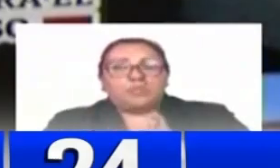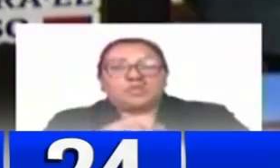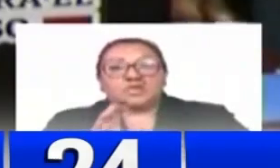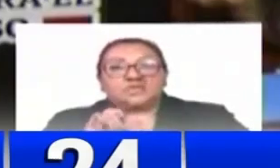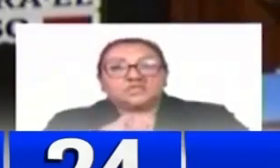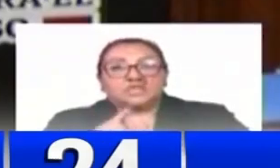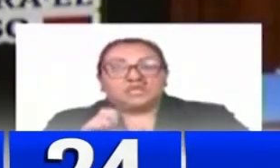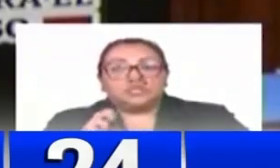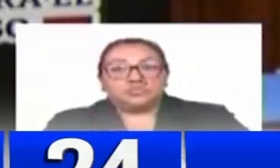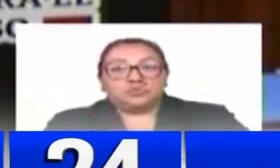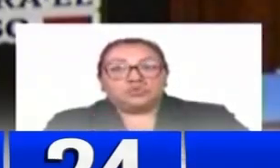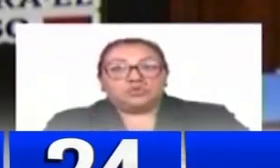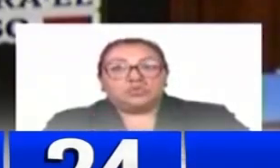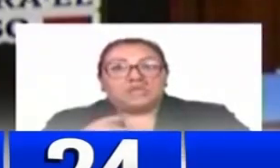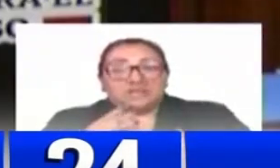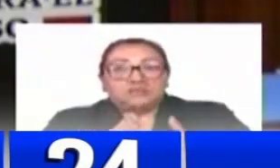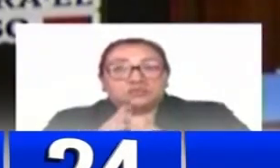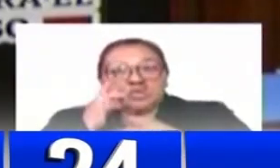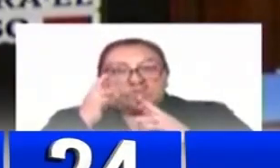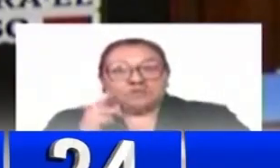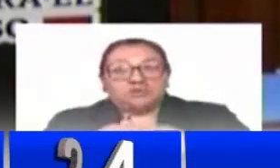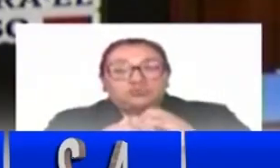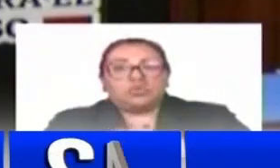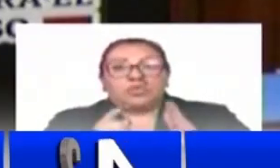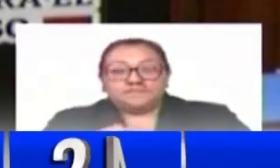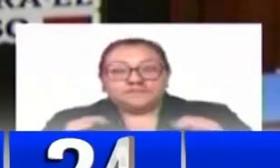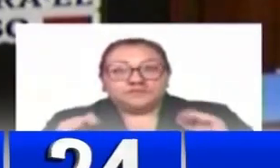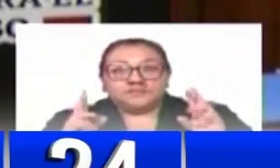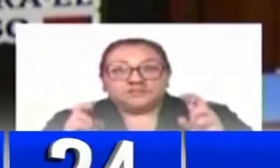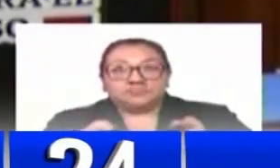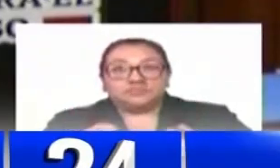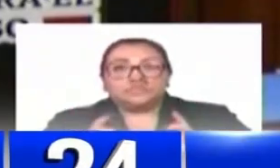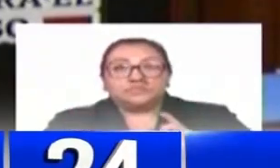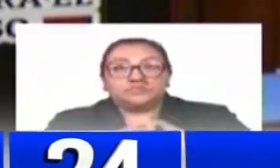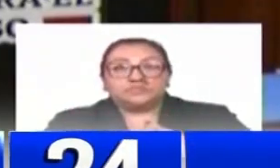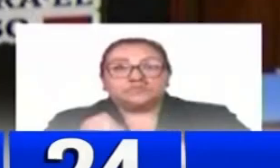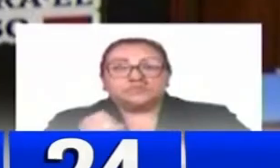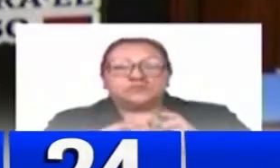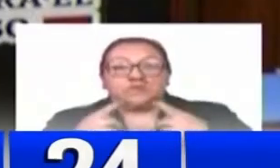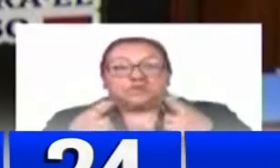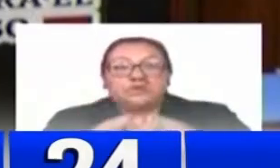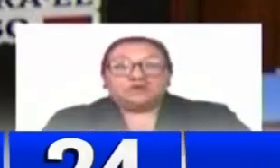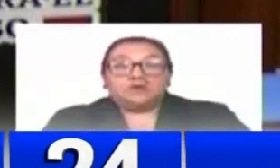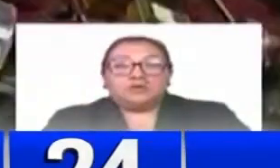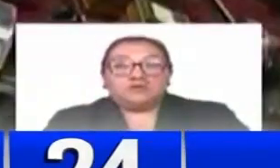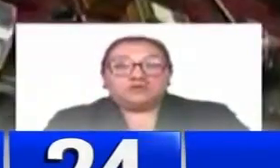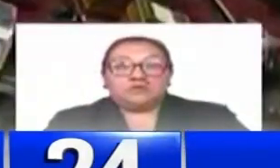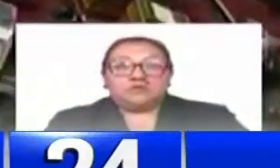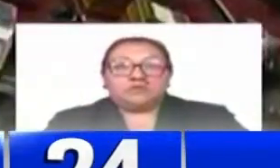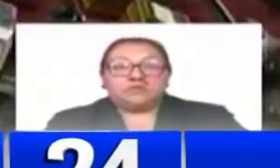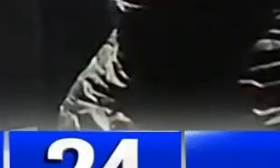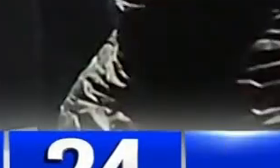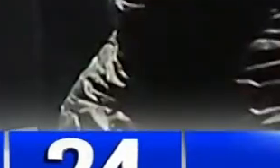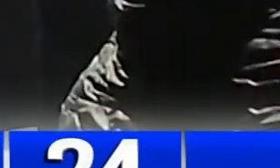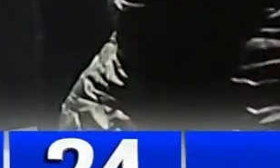citación oportunamente en estricto respeto al debido proceso. Por tanto, se levanta la sesión.